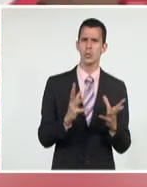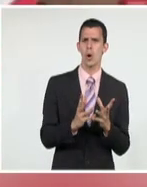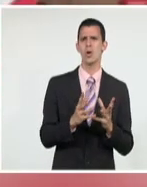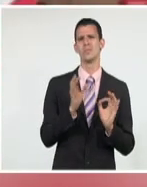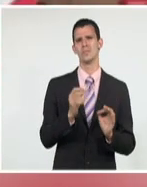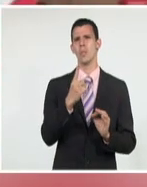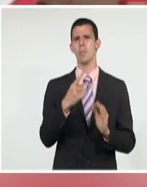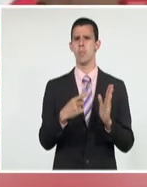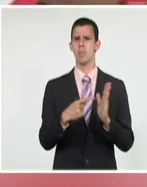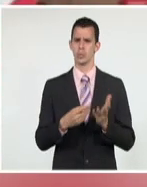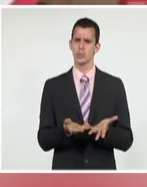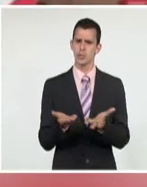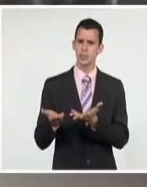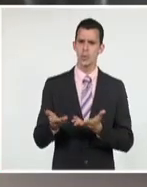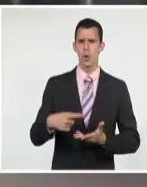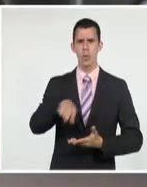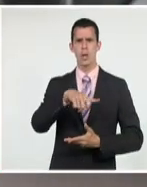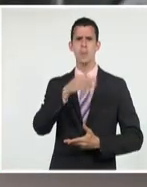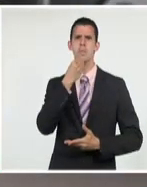por actores no estatales